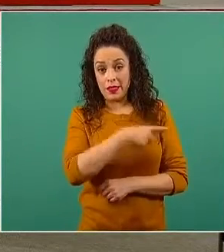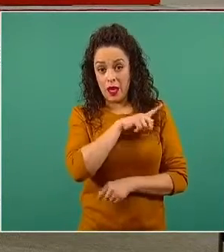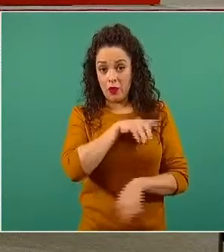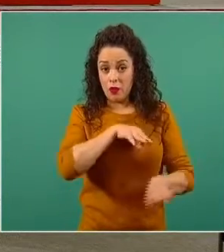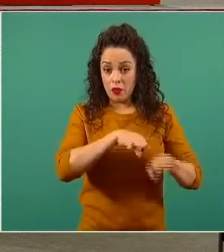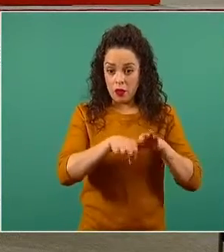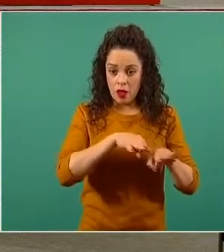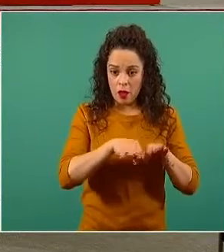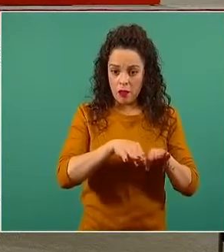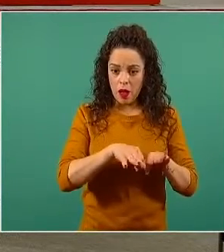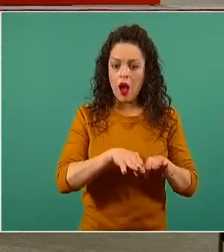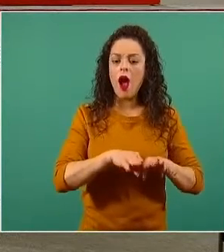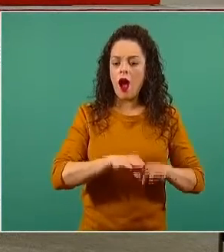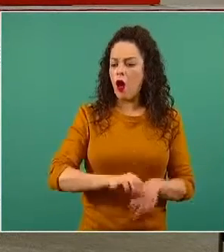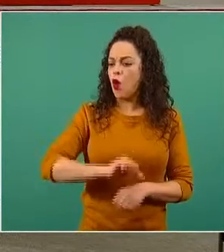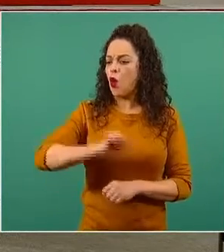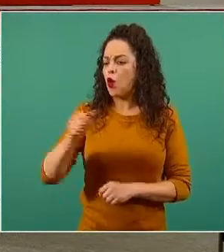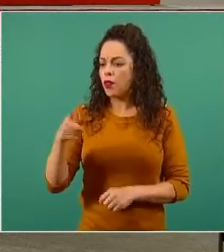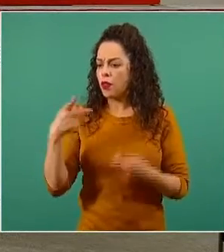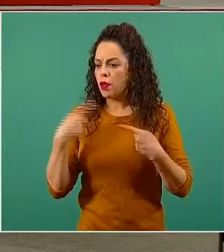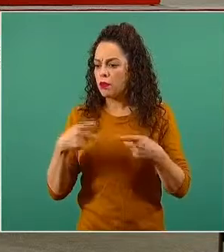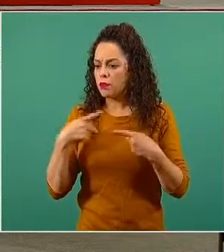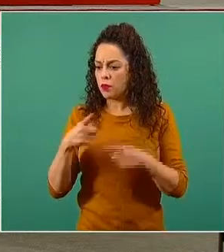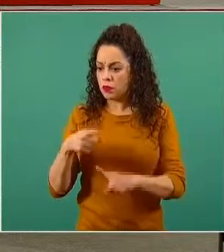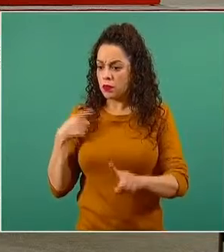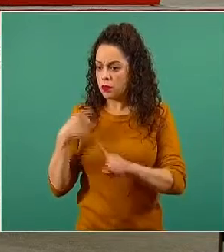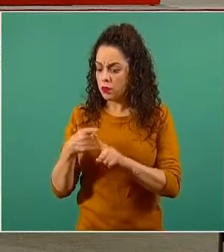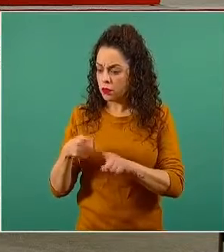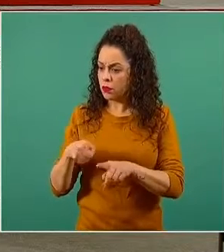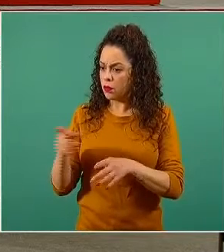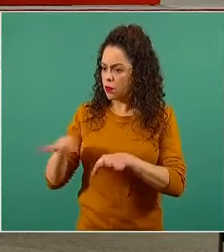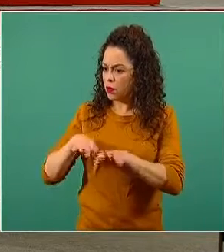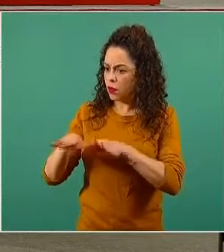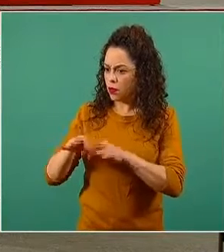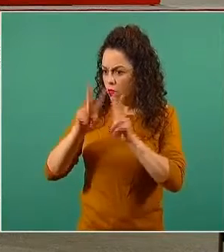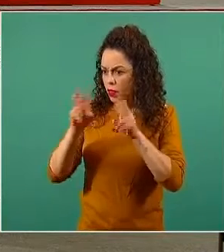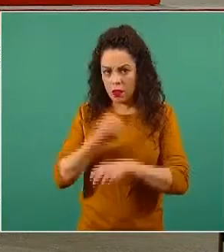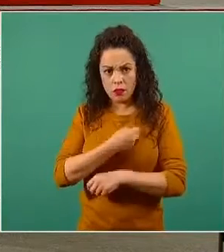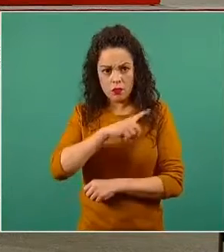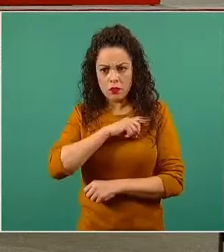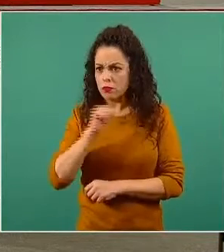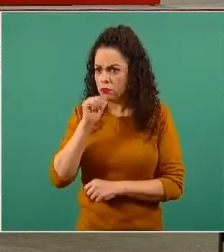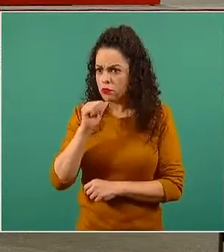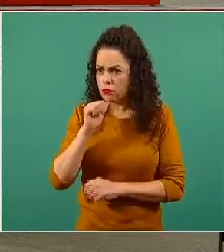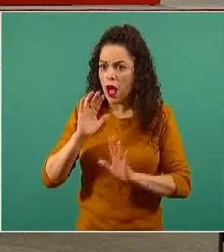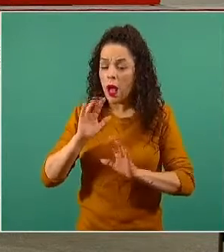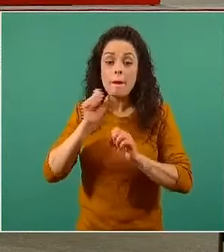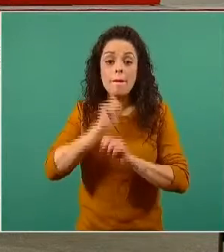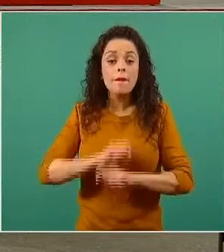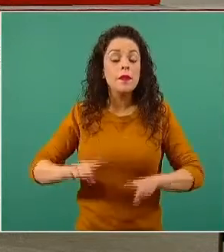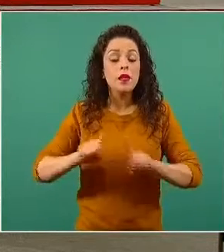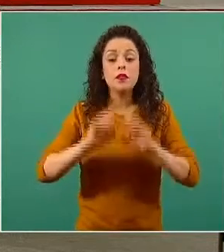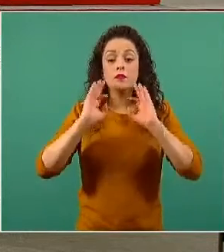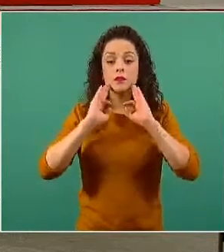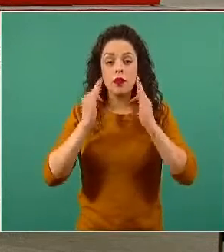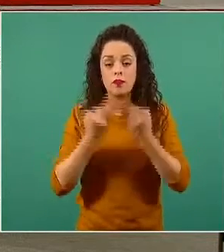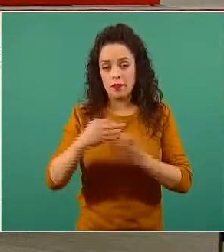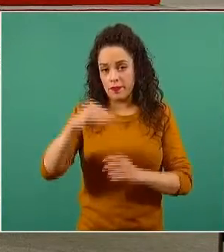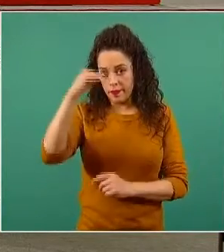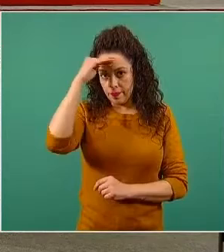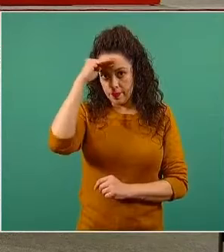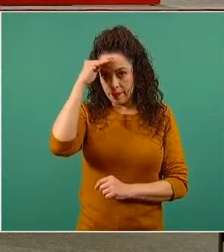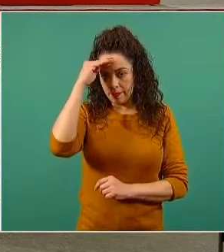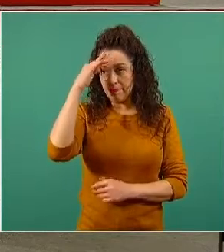una ocupación relacionada con la salud. De igual forma, consideramos el riesgo